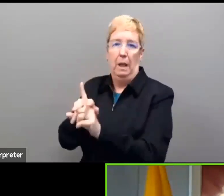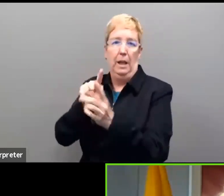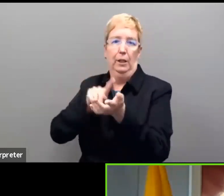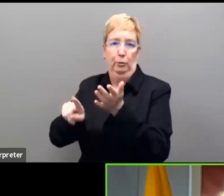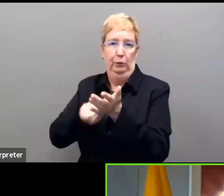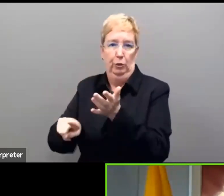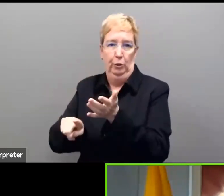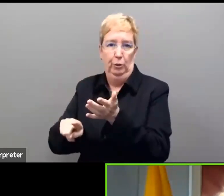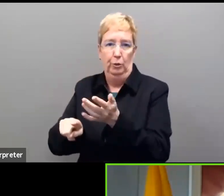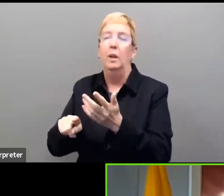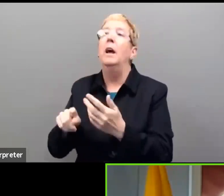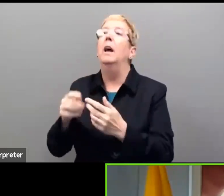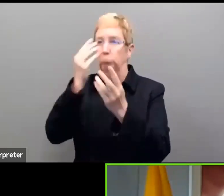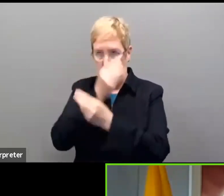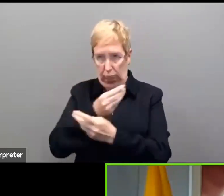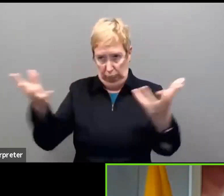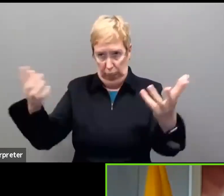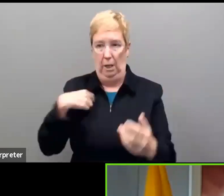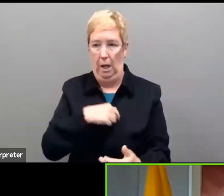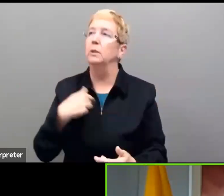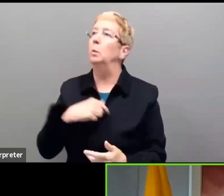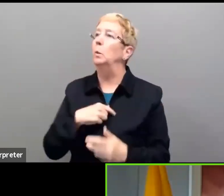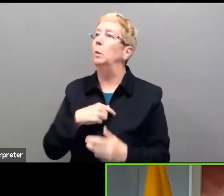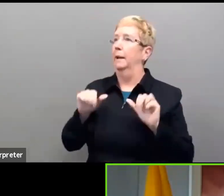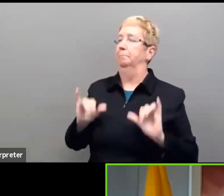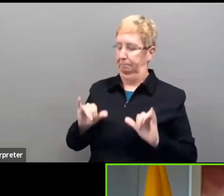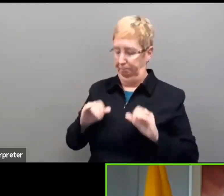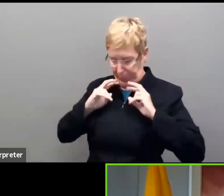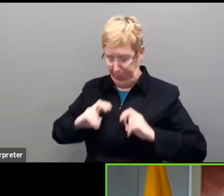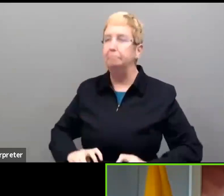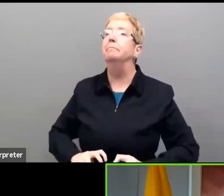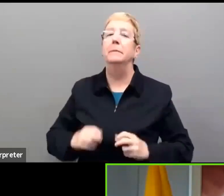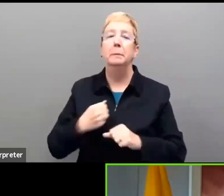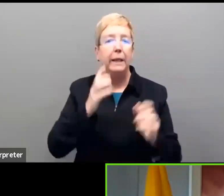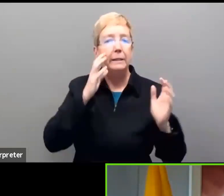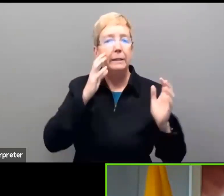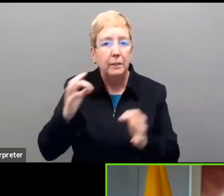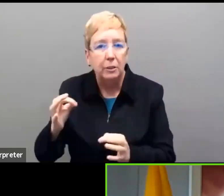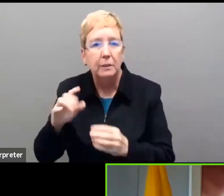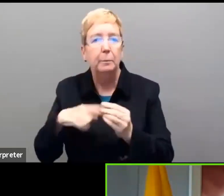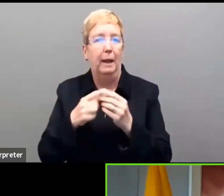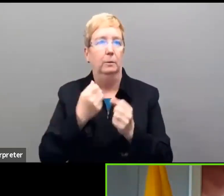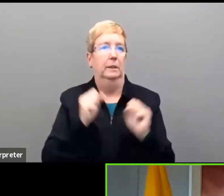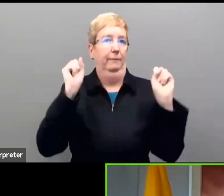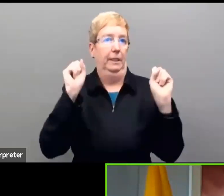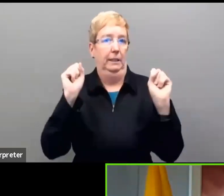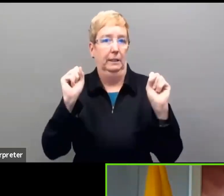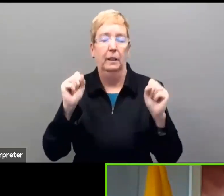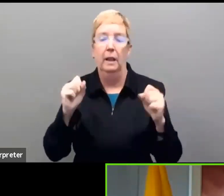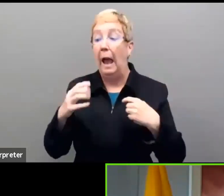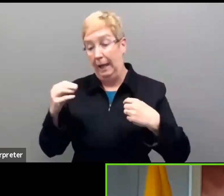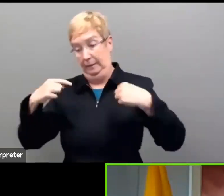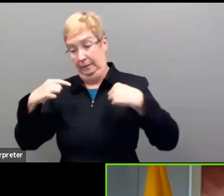que resulta de una colaboración conjunta entre los laboratorios, las universidades, el sector privado y el